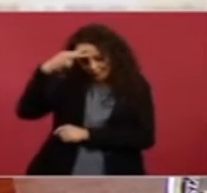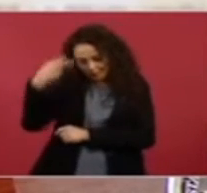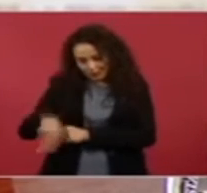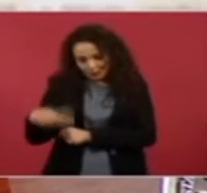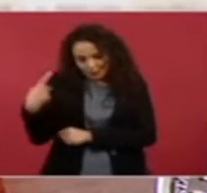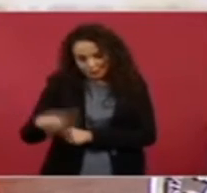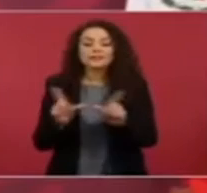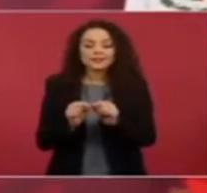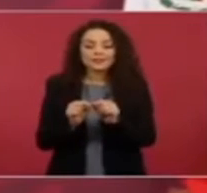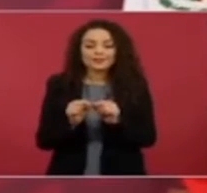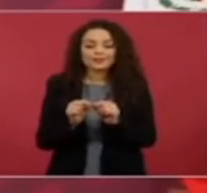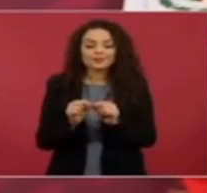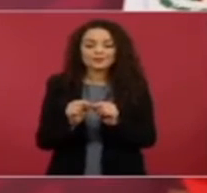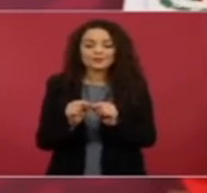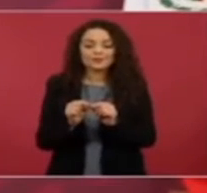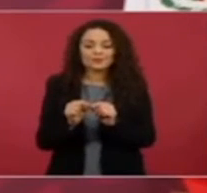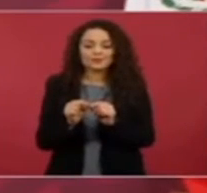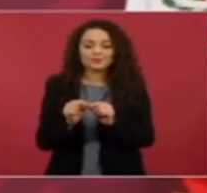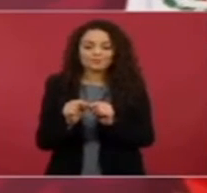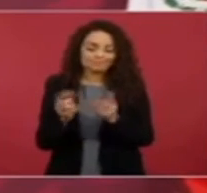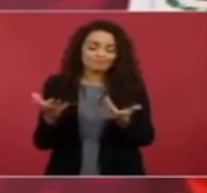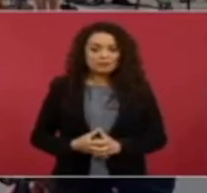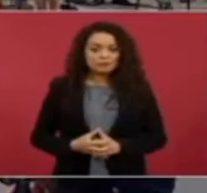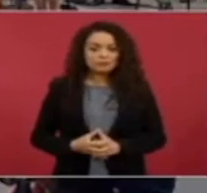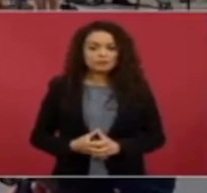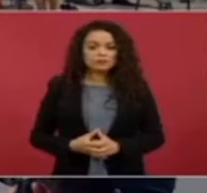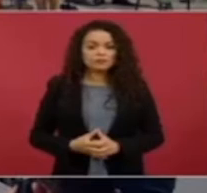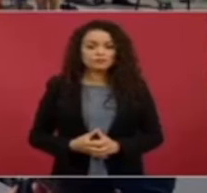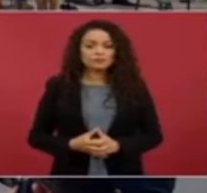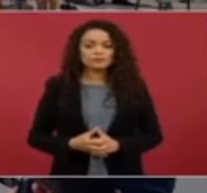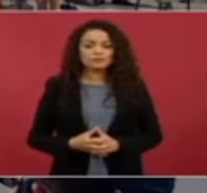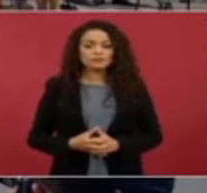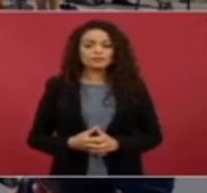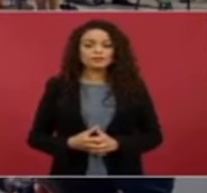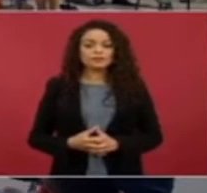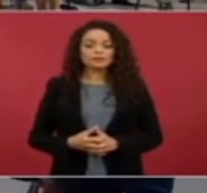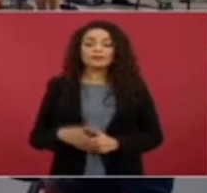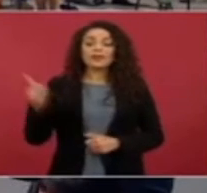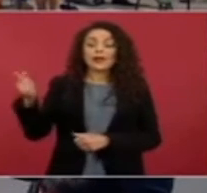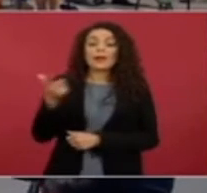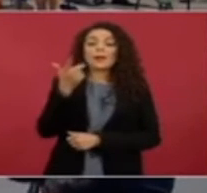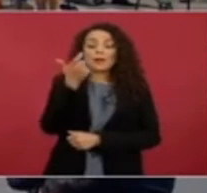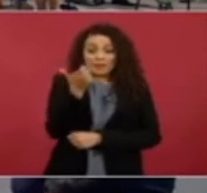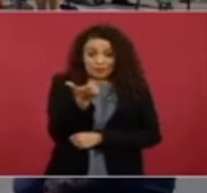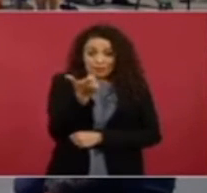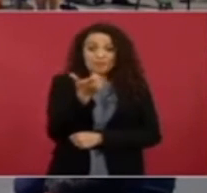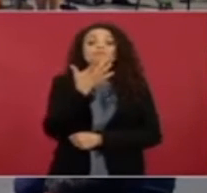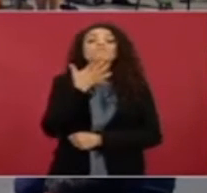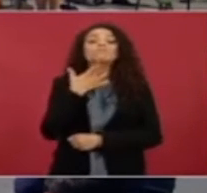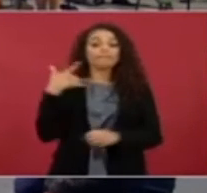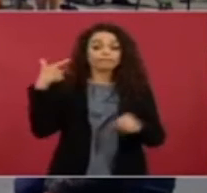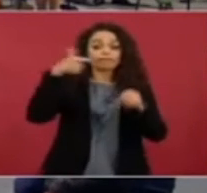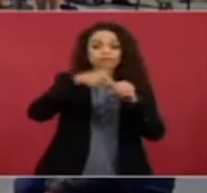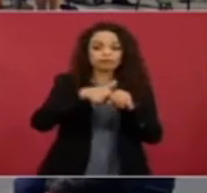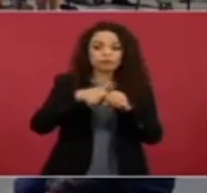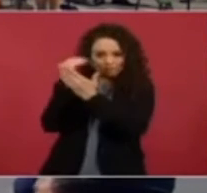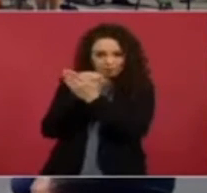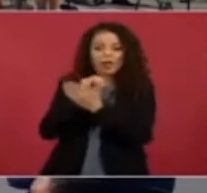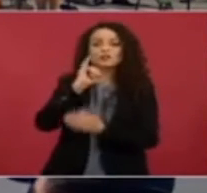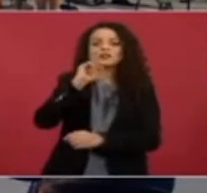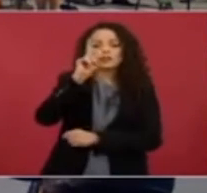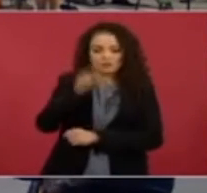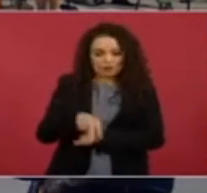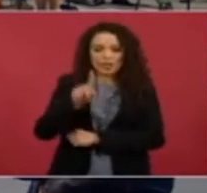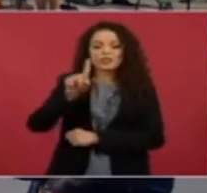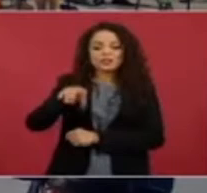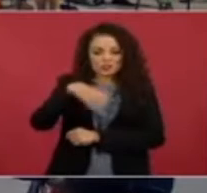digo, mucho amor, mucho amor. Los precios del petróleo están bajando, eso es cierto, ya